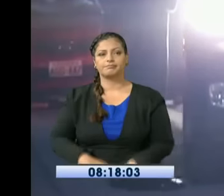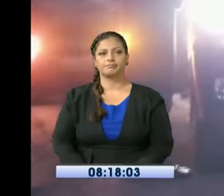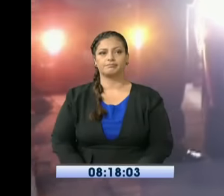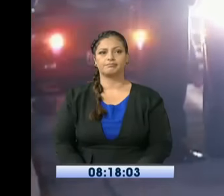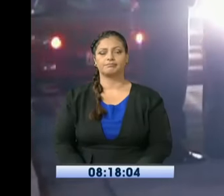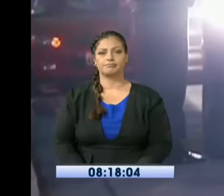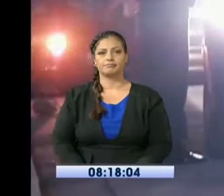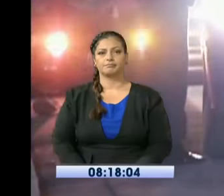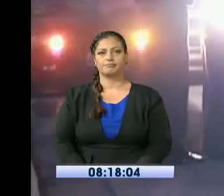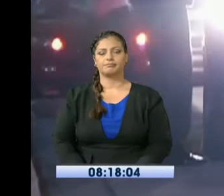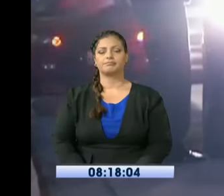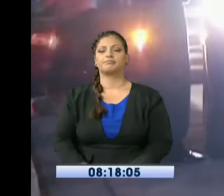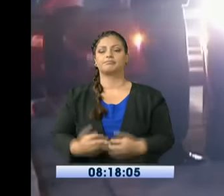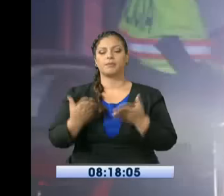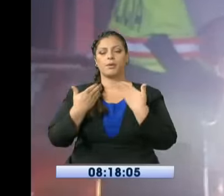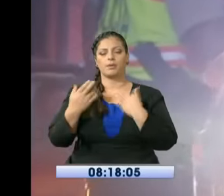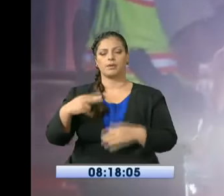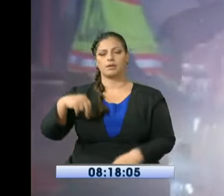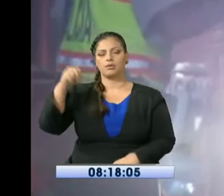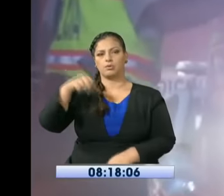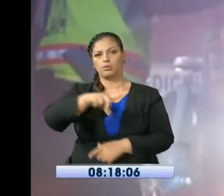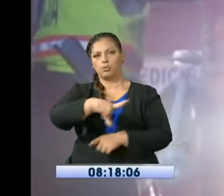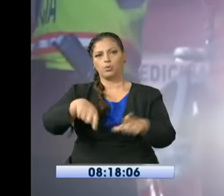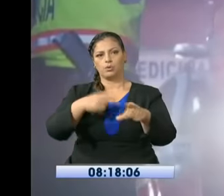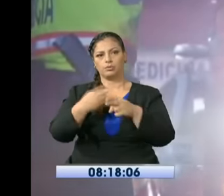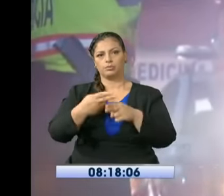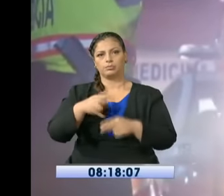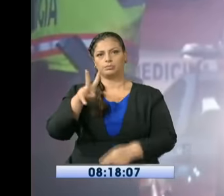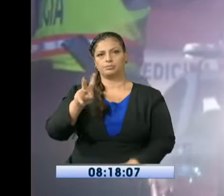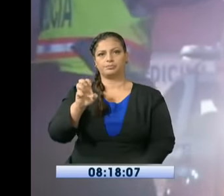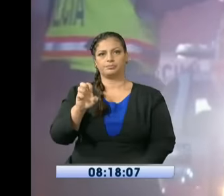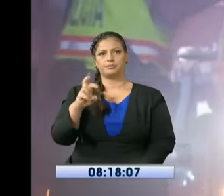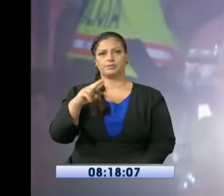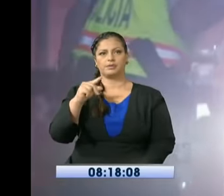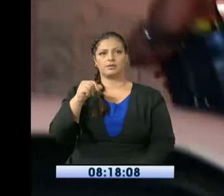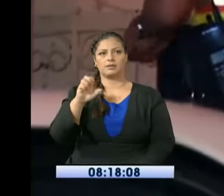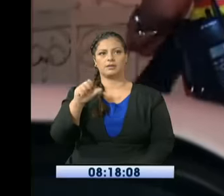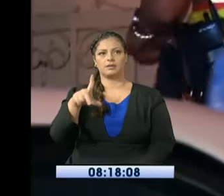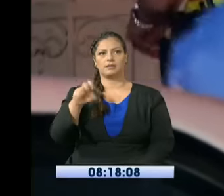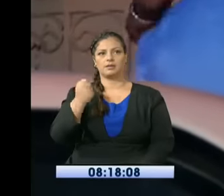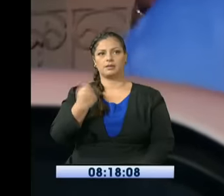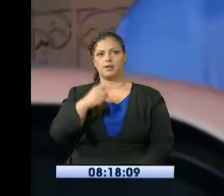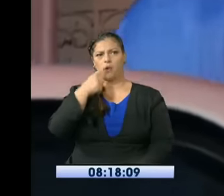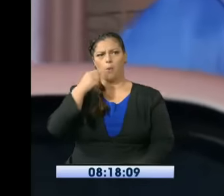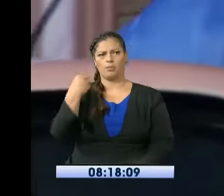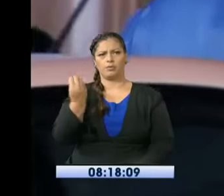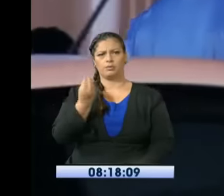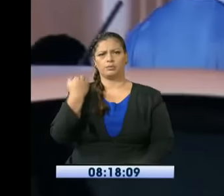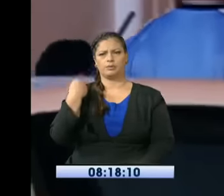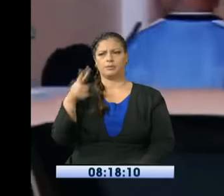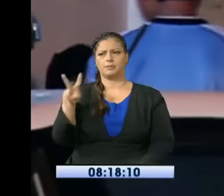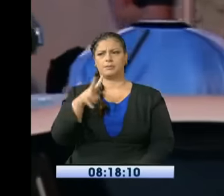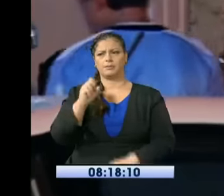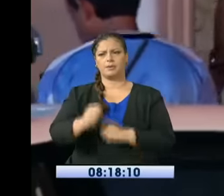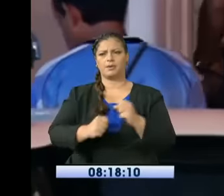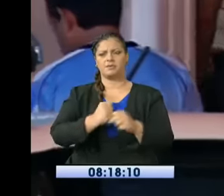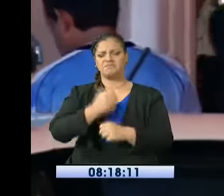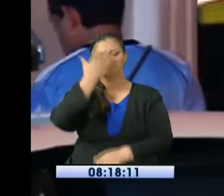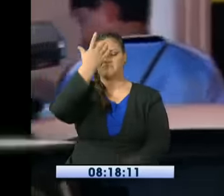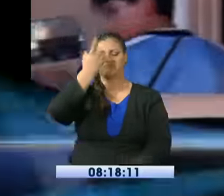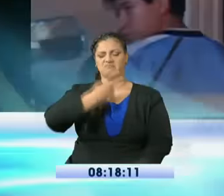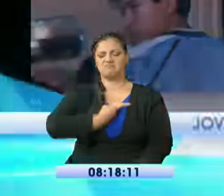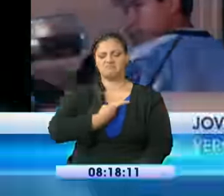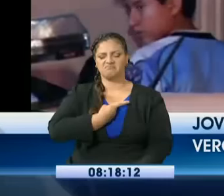Ocurrió en el sector de Los Vergeles, norte del puerto principal, donde un joven de 22 años aproximadamente decidió acabar con